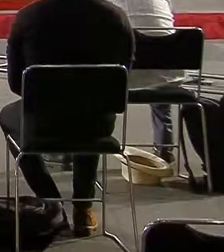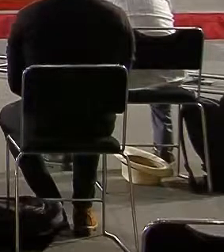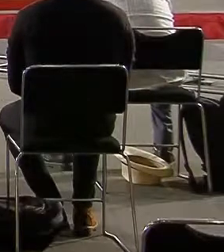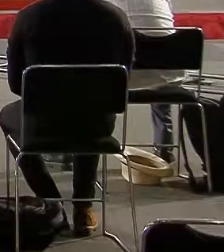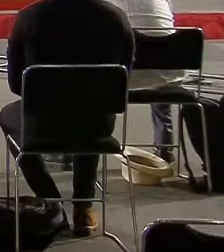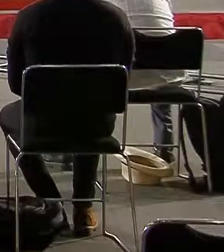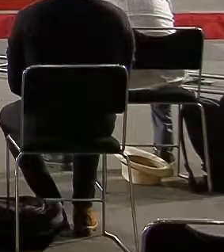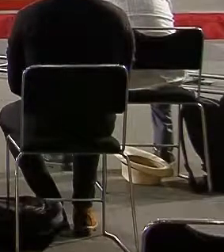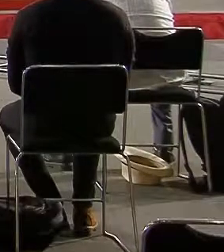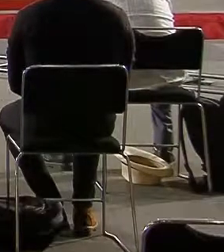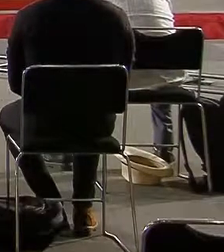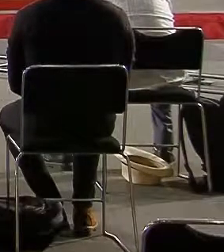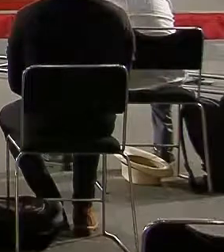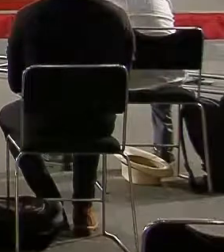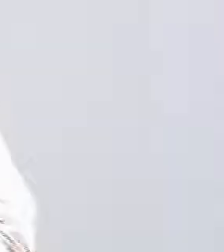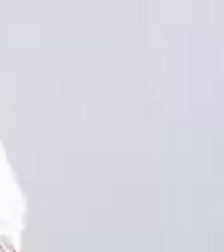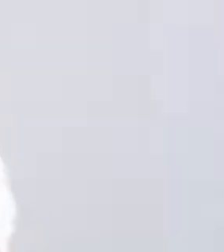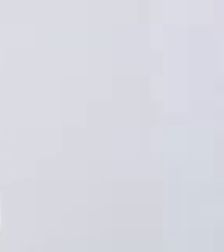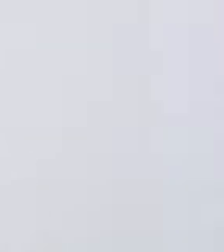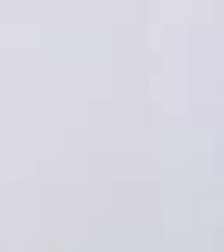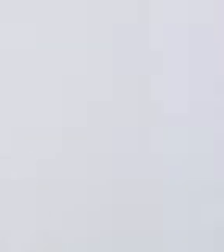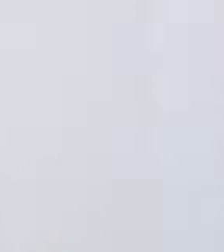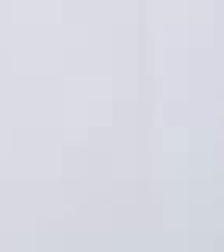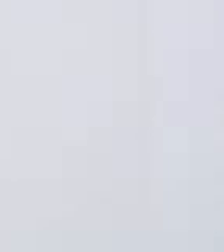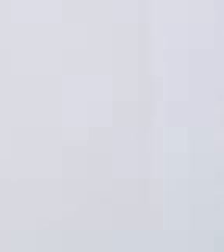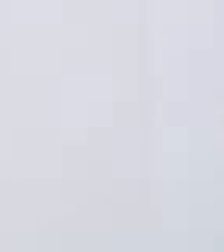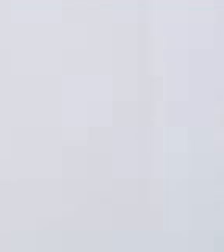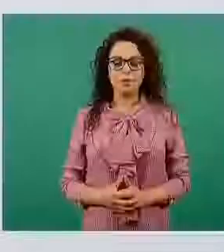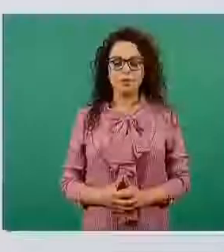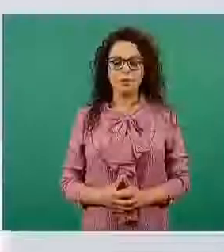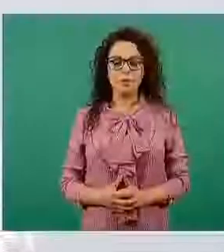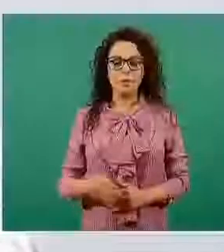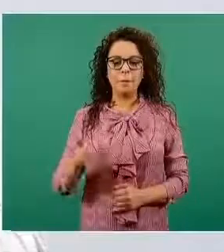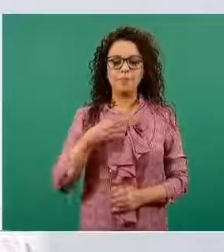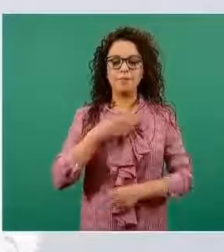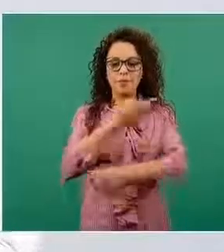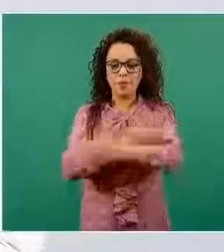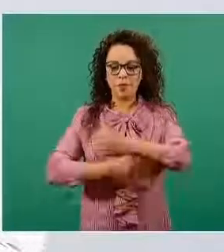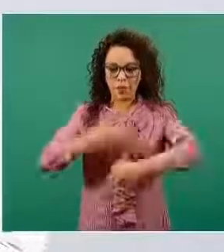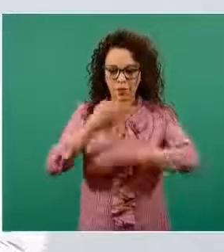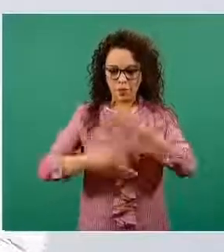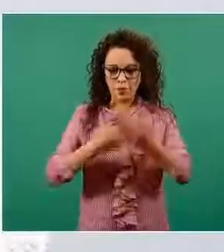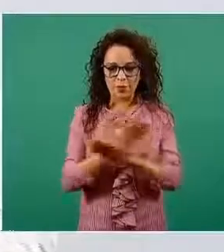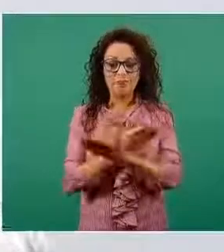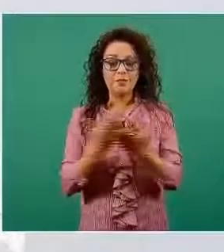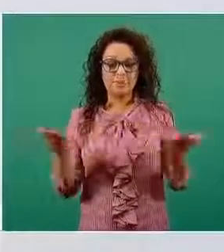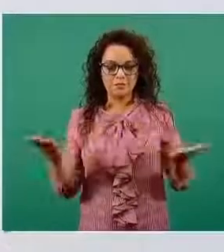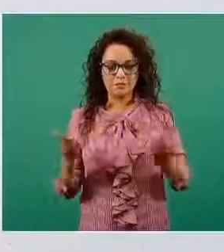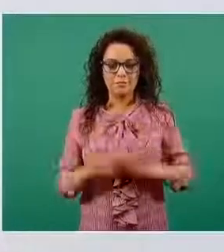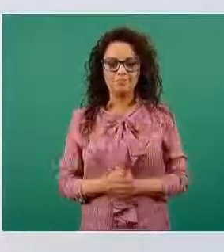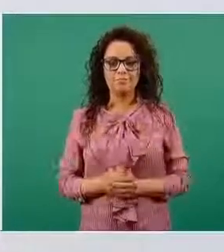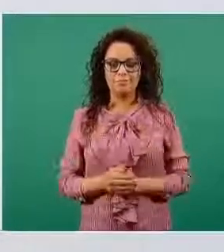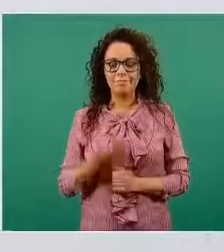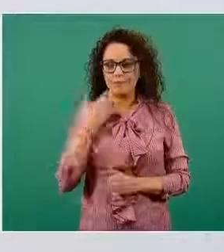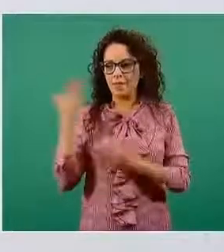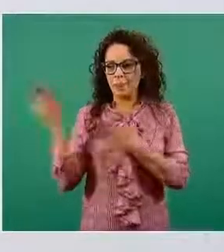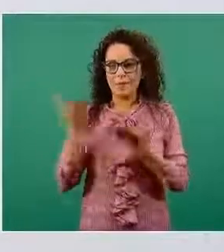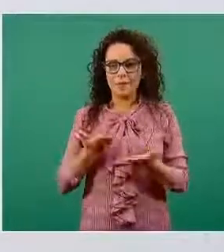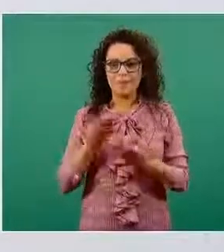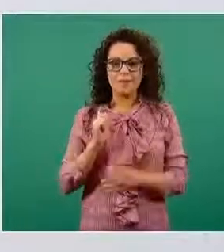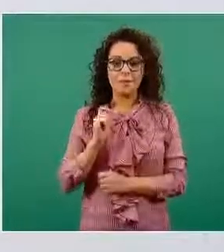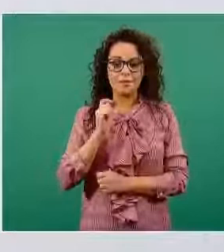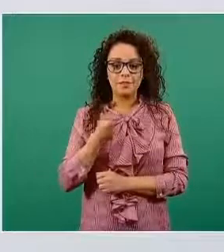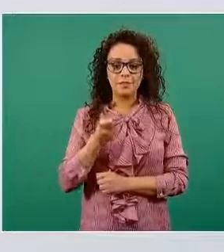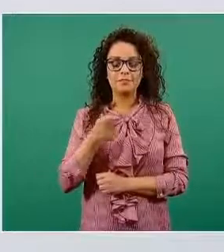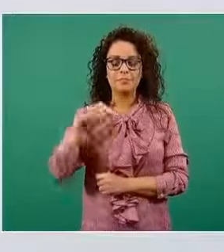Muy buenas tardes a todas y todos. Sean bienvenidos a esta nueva edición de la conferencia de